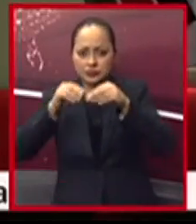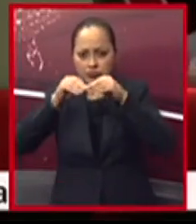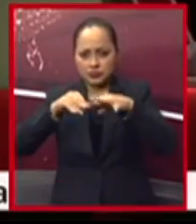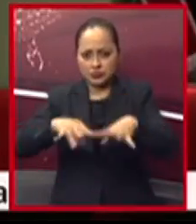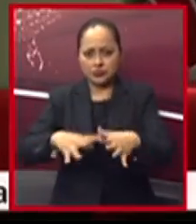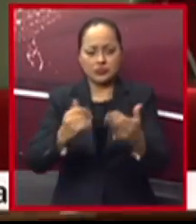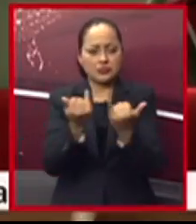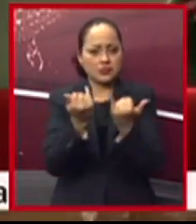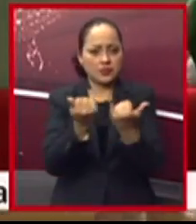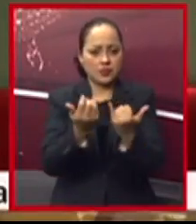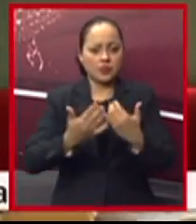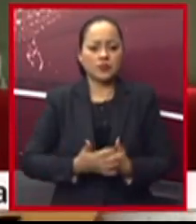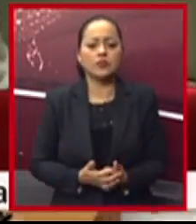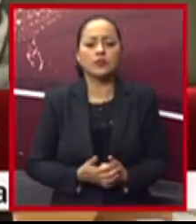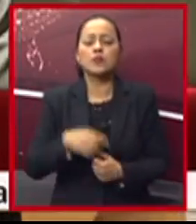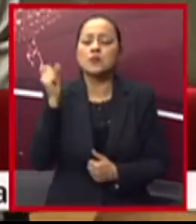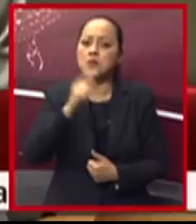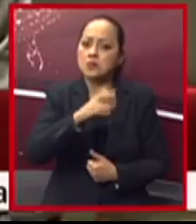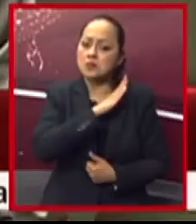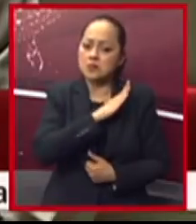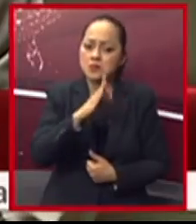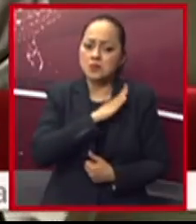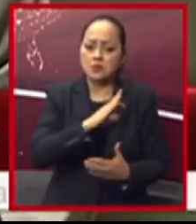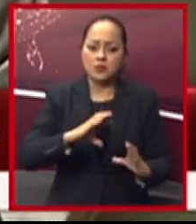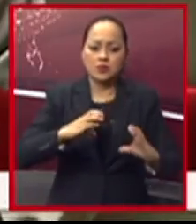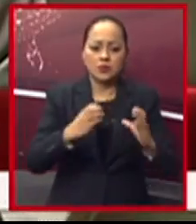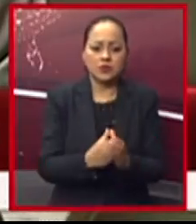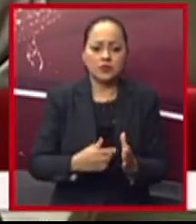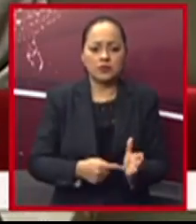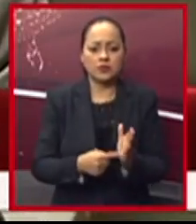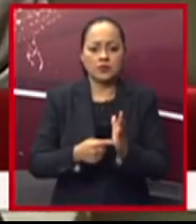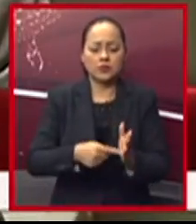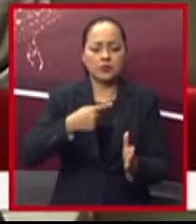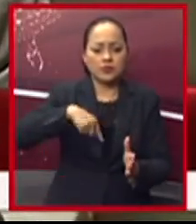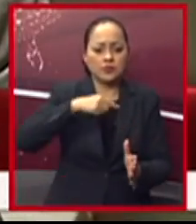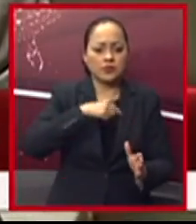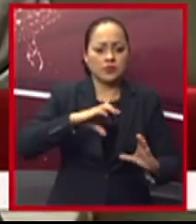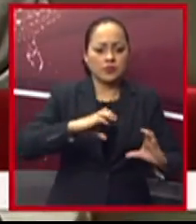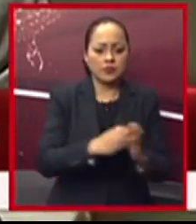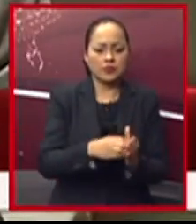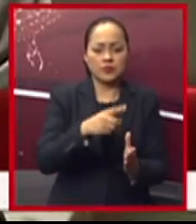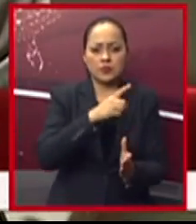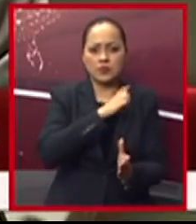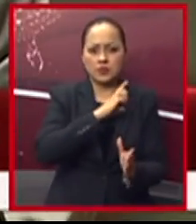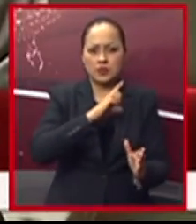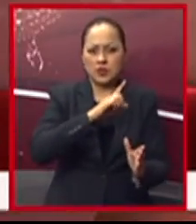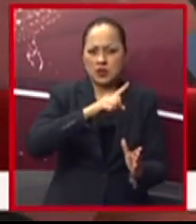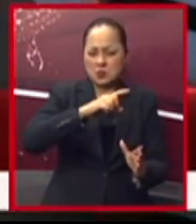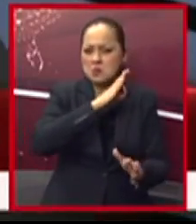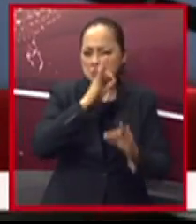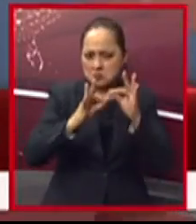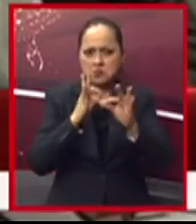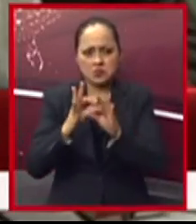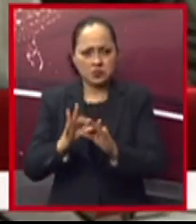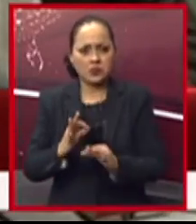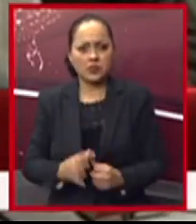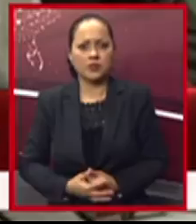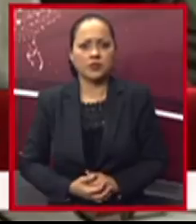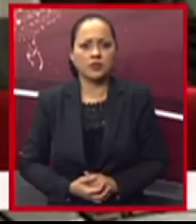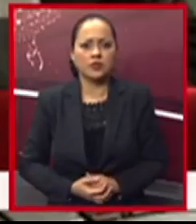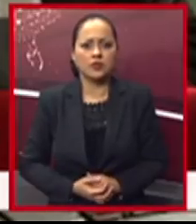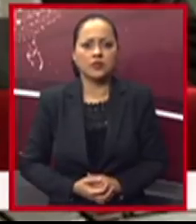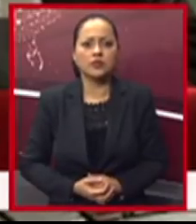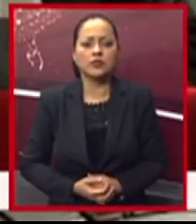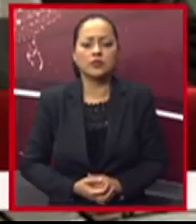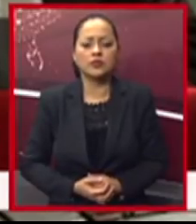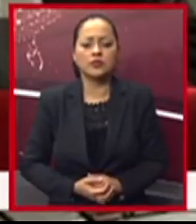correspondientes que permitan que este derecho humano se haga efectivo.